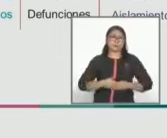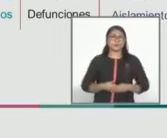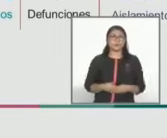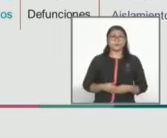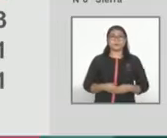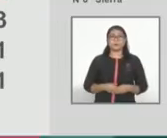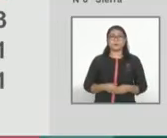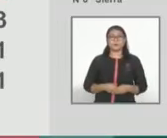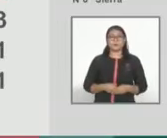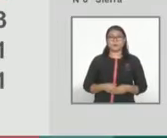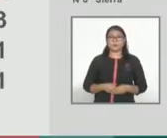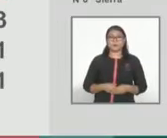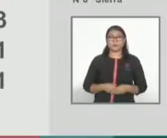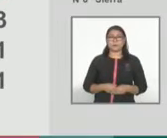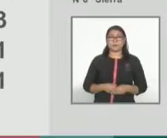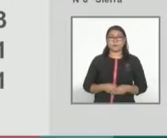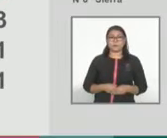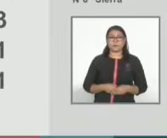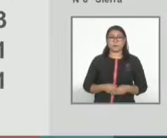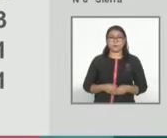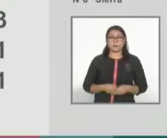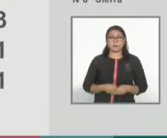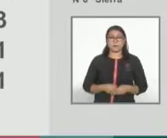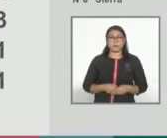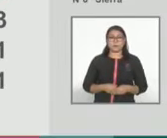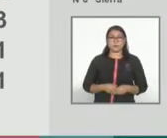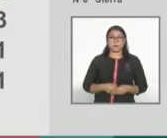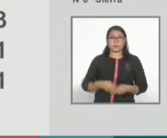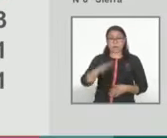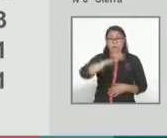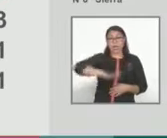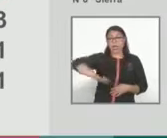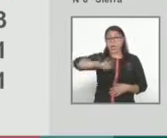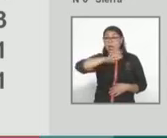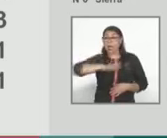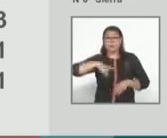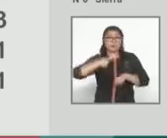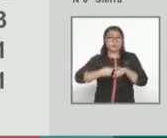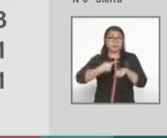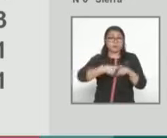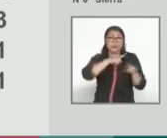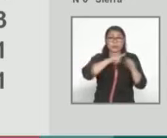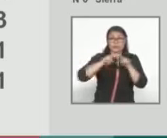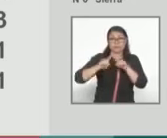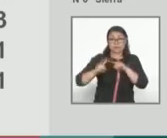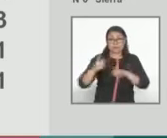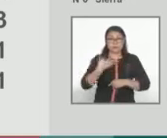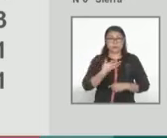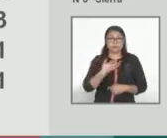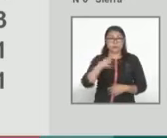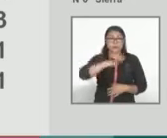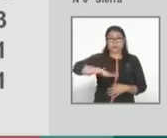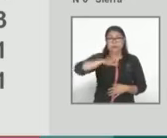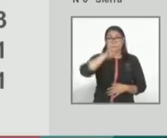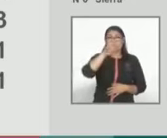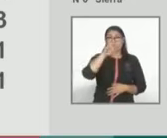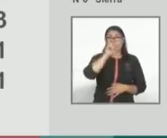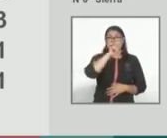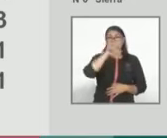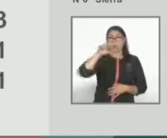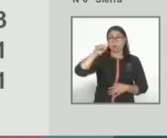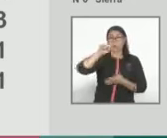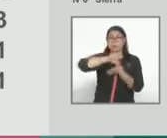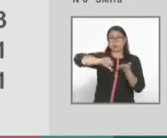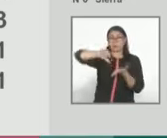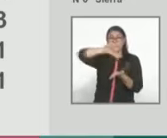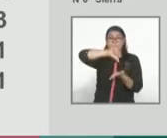lo que corresponde al panorama por jurisdicción sanitaria, podemos observar lo siguiente. Jurisdicción sanitaria número 1,